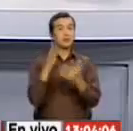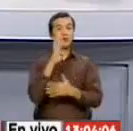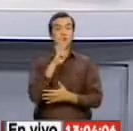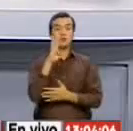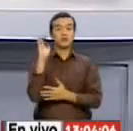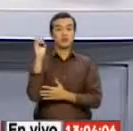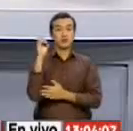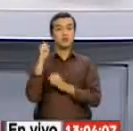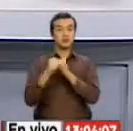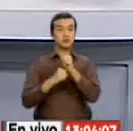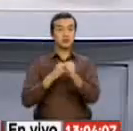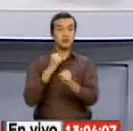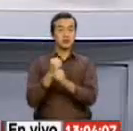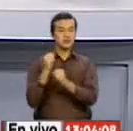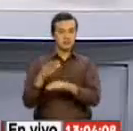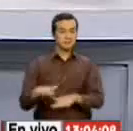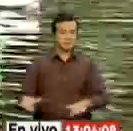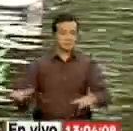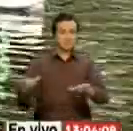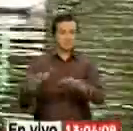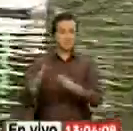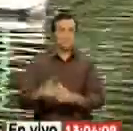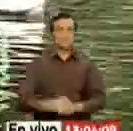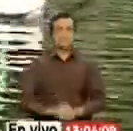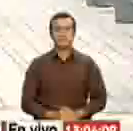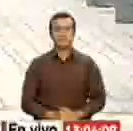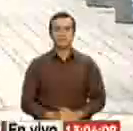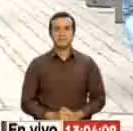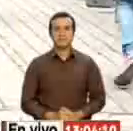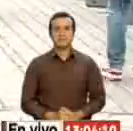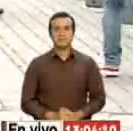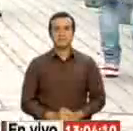400 años de existencia. Veamos.